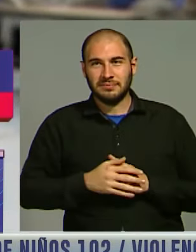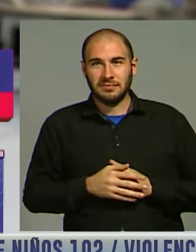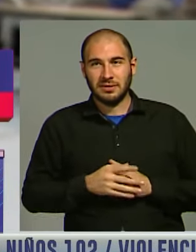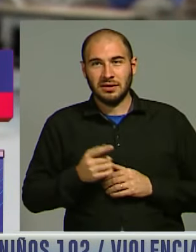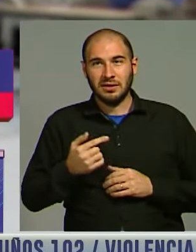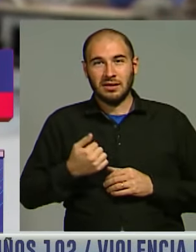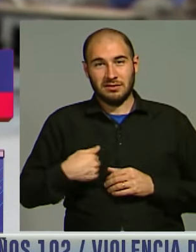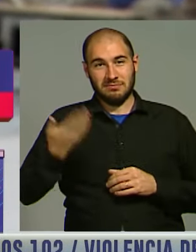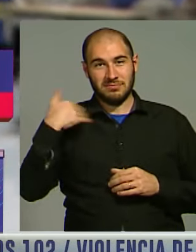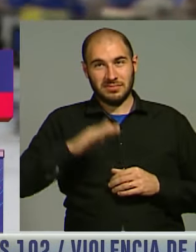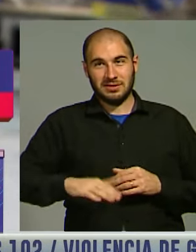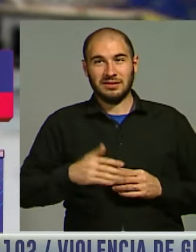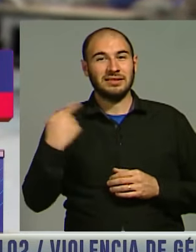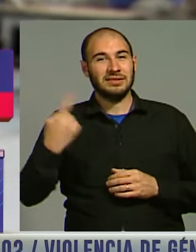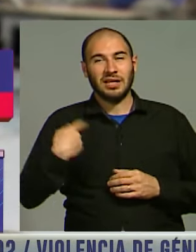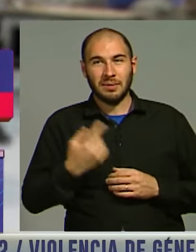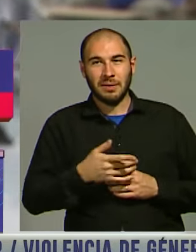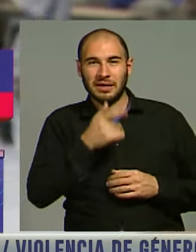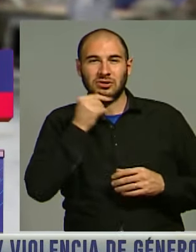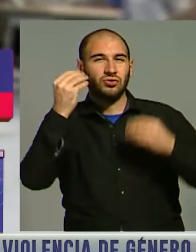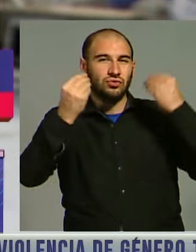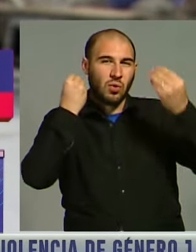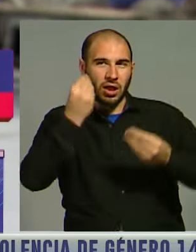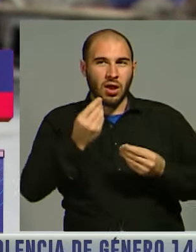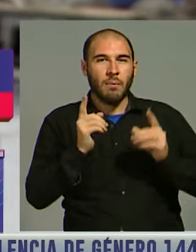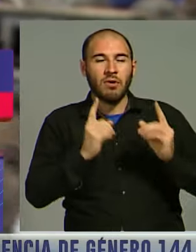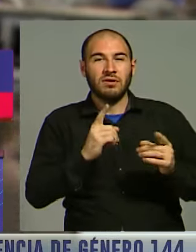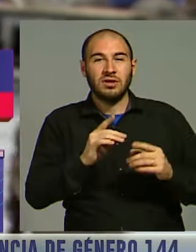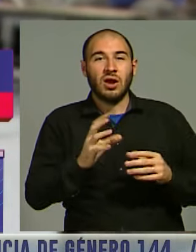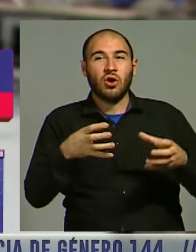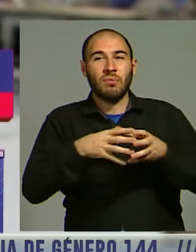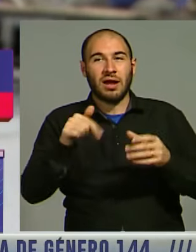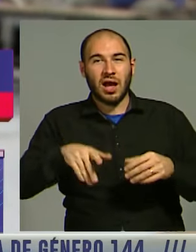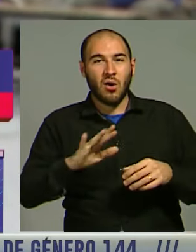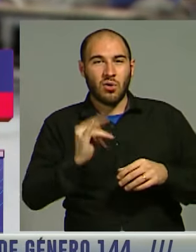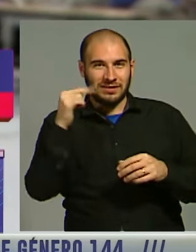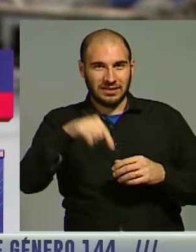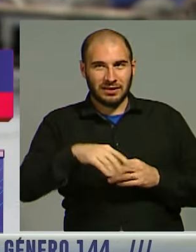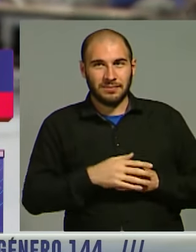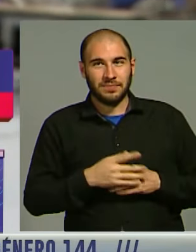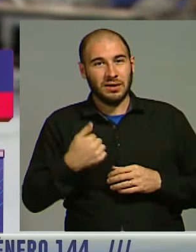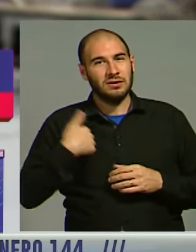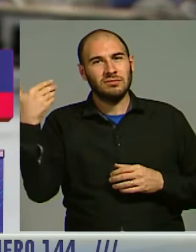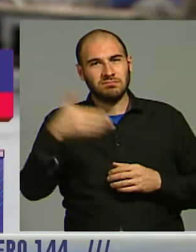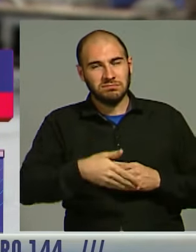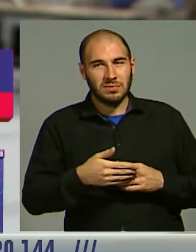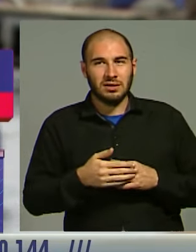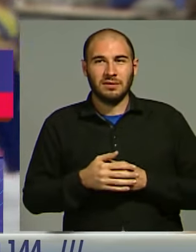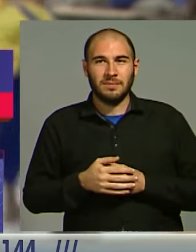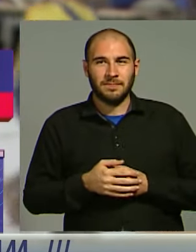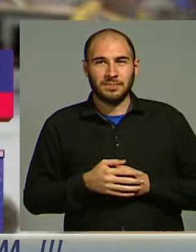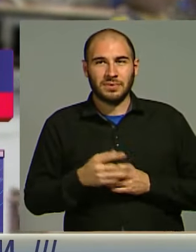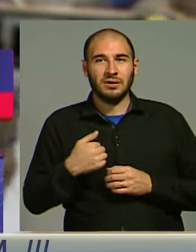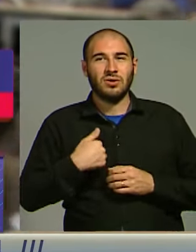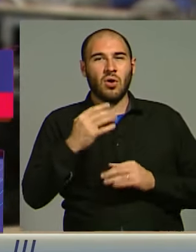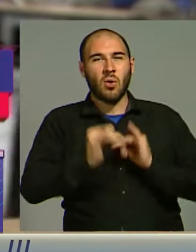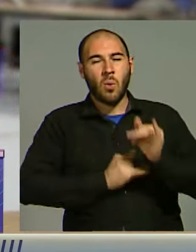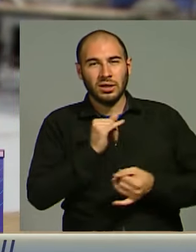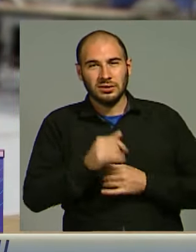chiquita siempre fue como un sueño ser profe de la colonia de acá de la universidad. Yo venía a la colonia y decía, yo